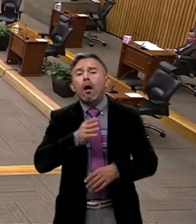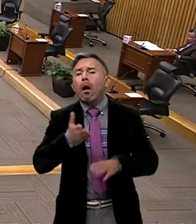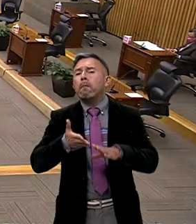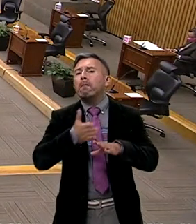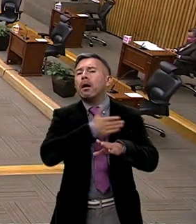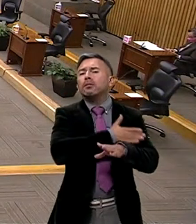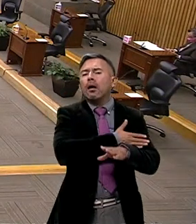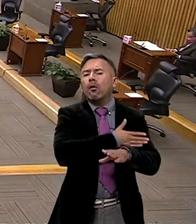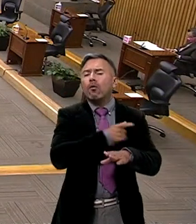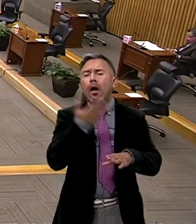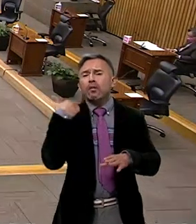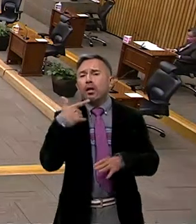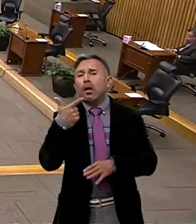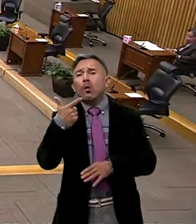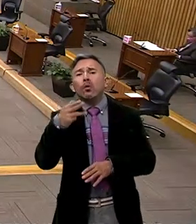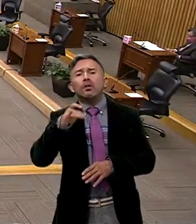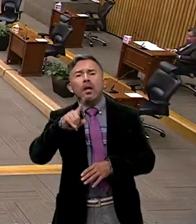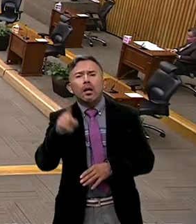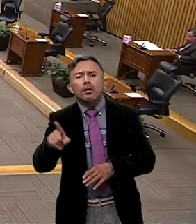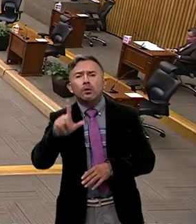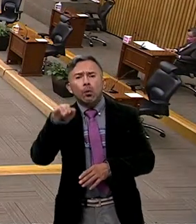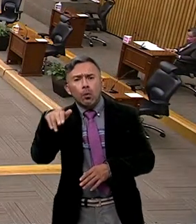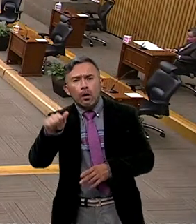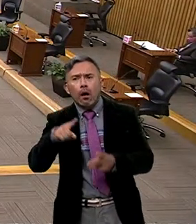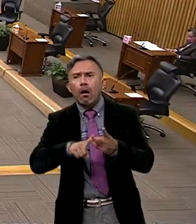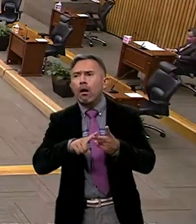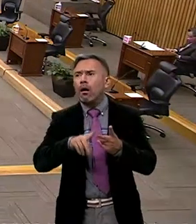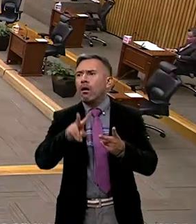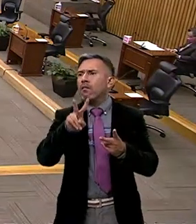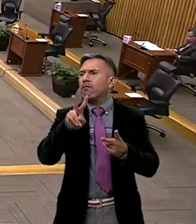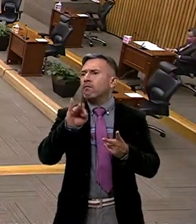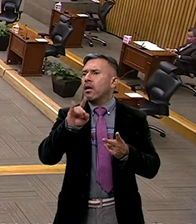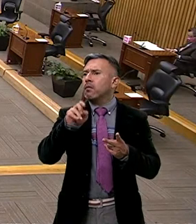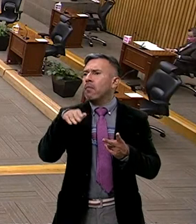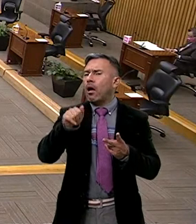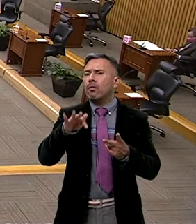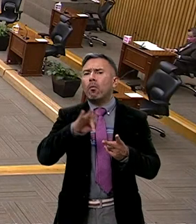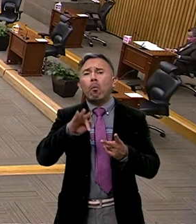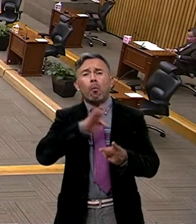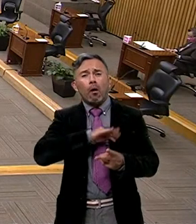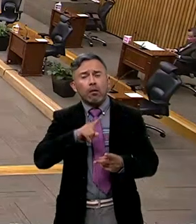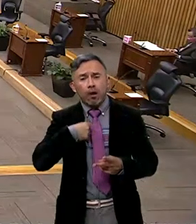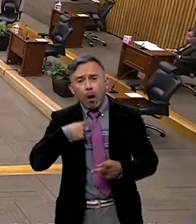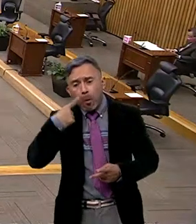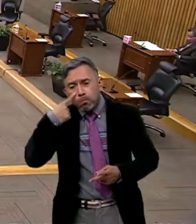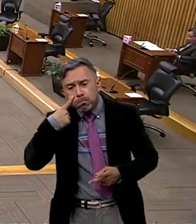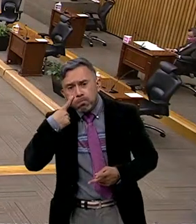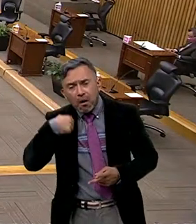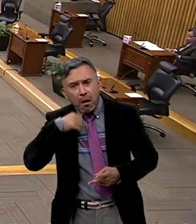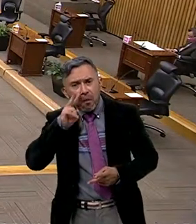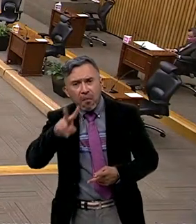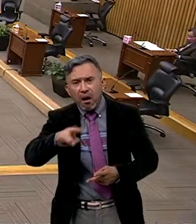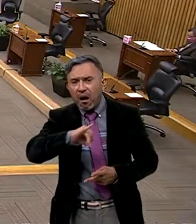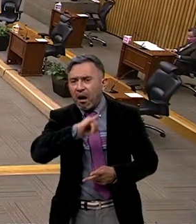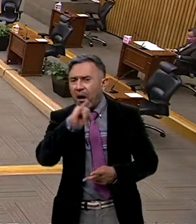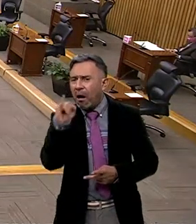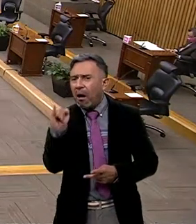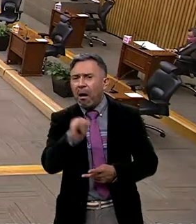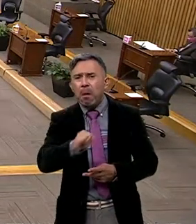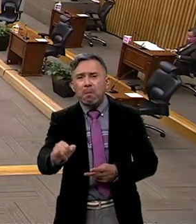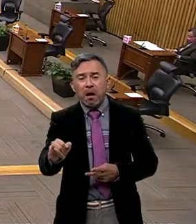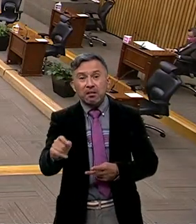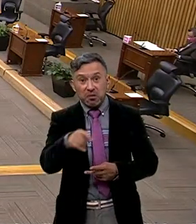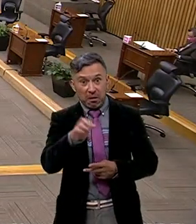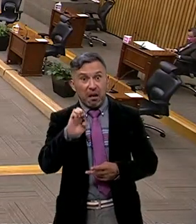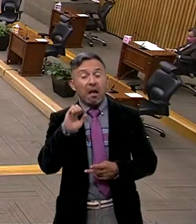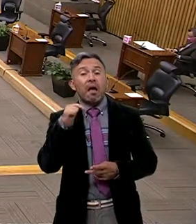gutiérrez luna ni a vier no es iniciar nunca en una sola ocasión a ninguno de